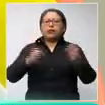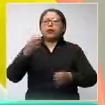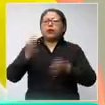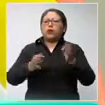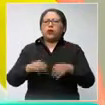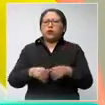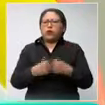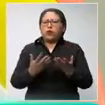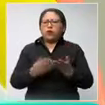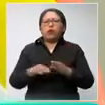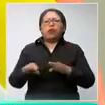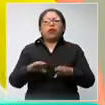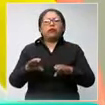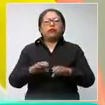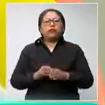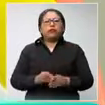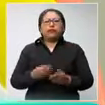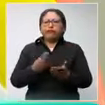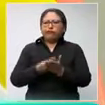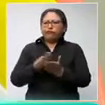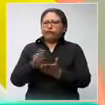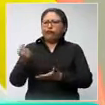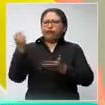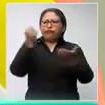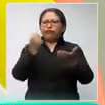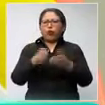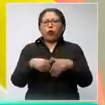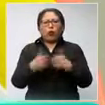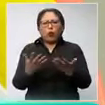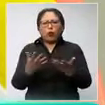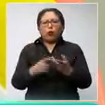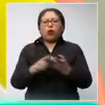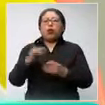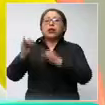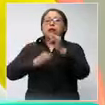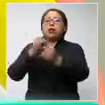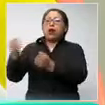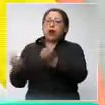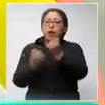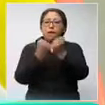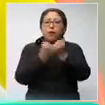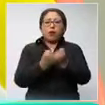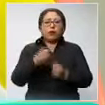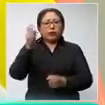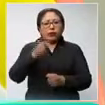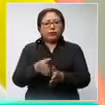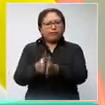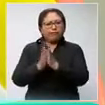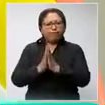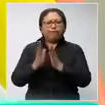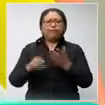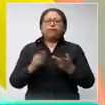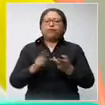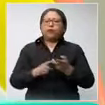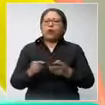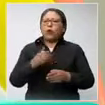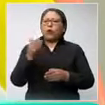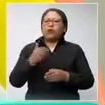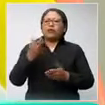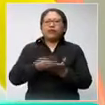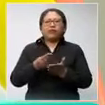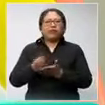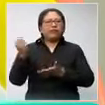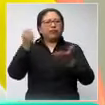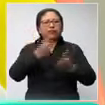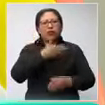vamos a usar recursos, si va a hacer falta cooperación internacional, si vamos a tener que sacrificar aspectos del próximo presupuesto